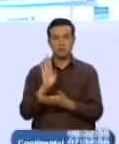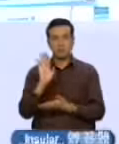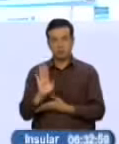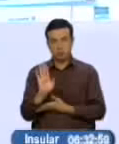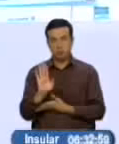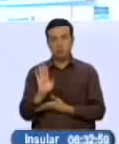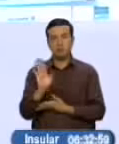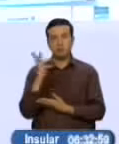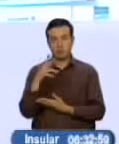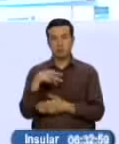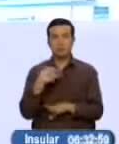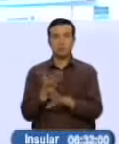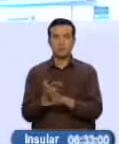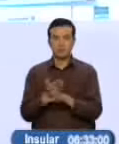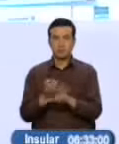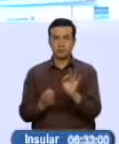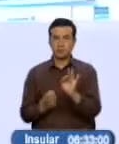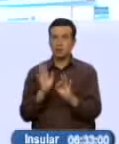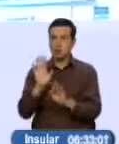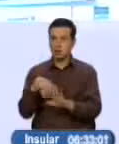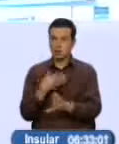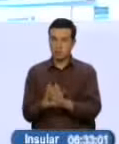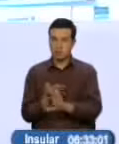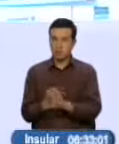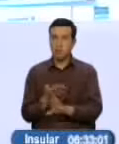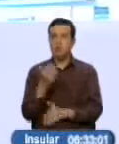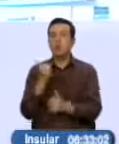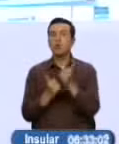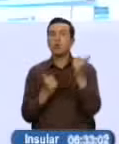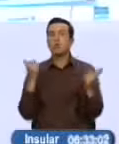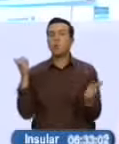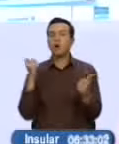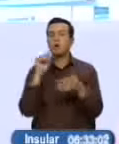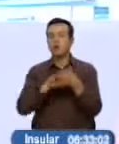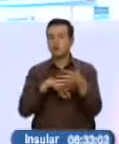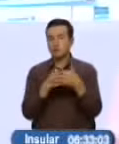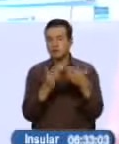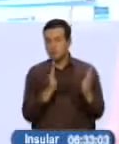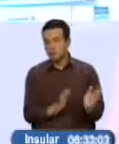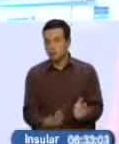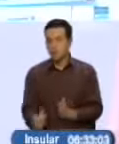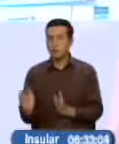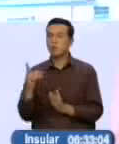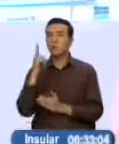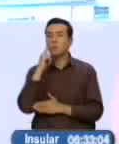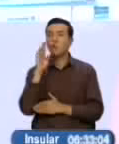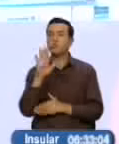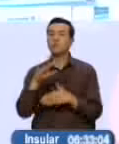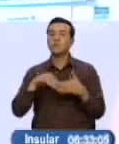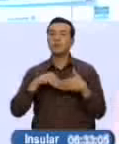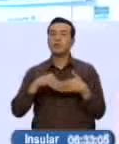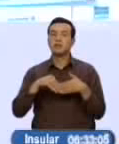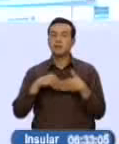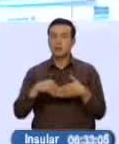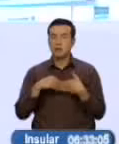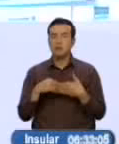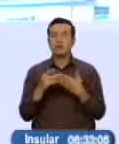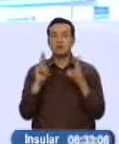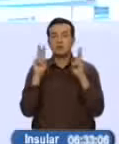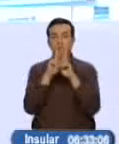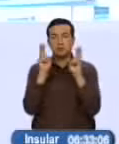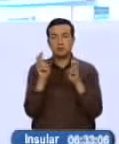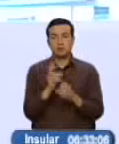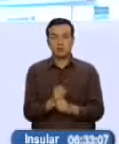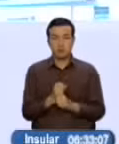Social está presentando justamente ya sustentada cuál sería esa tabla y cuál sería el grado de flexibilidad que tendríamos en cuanto a